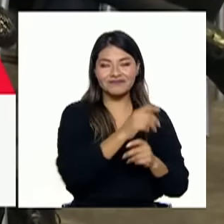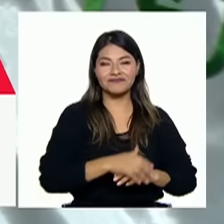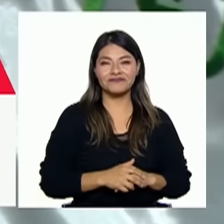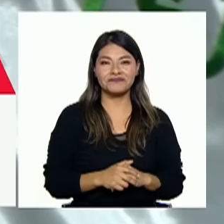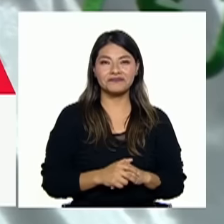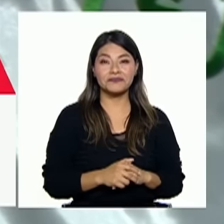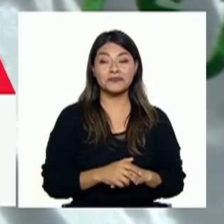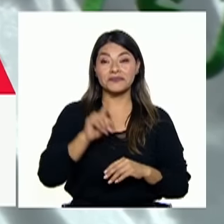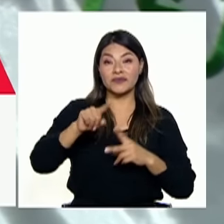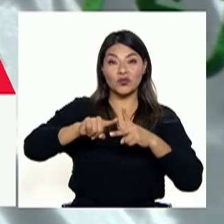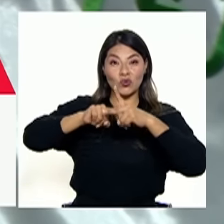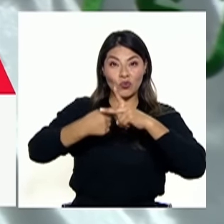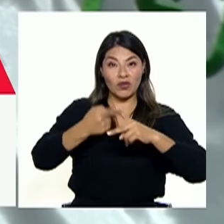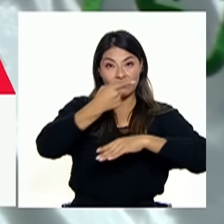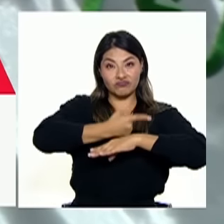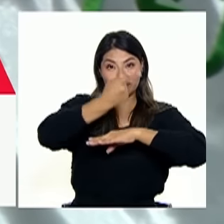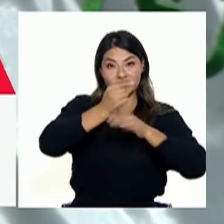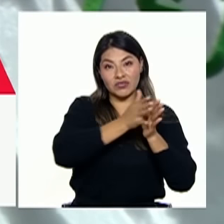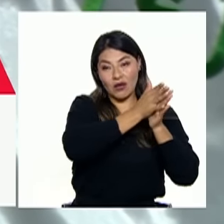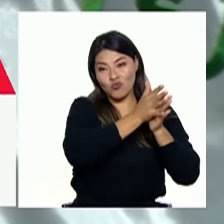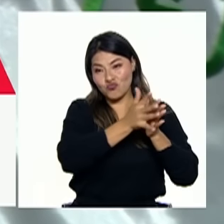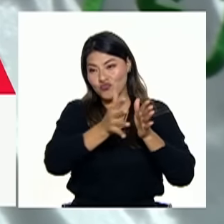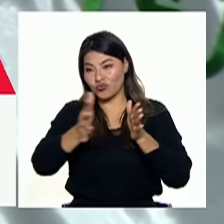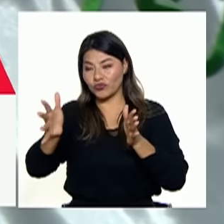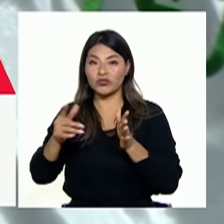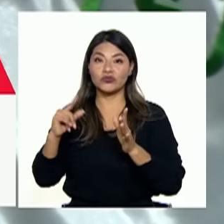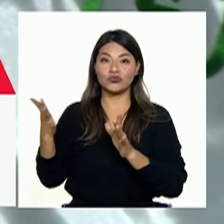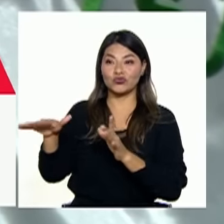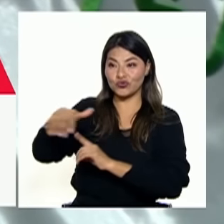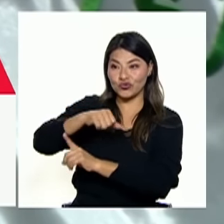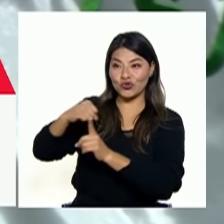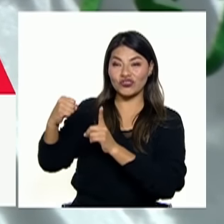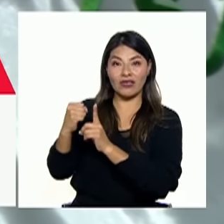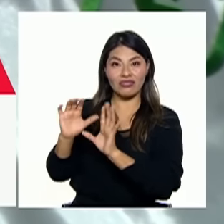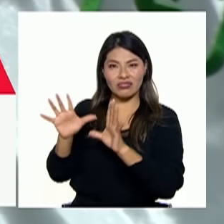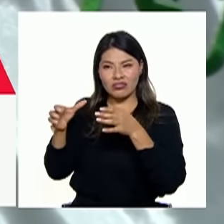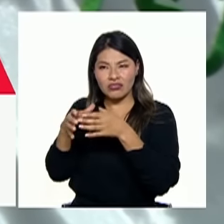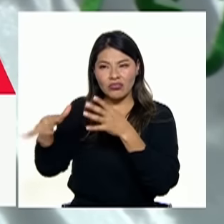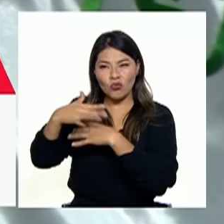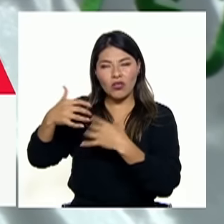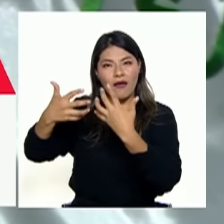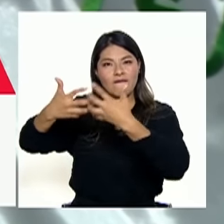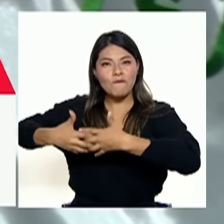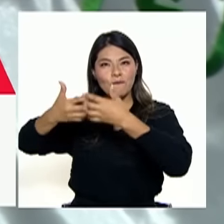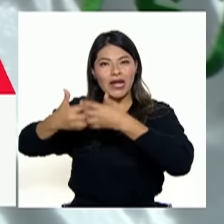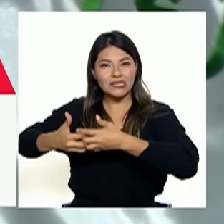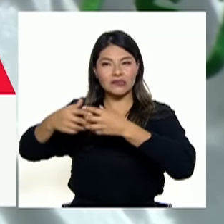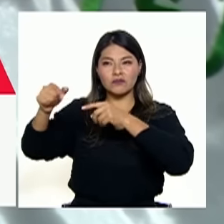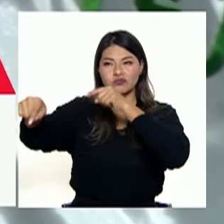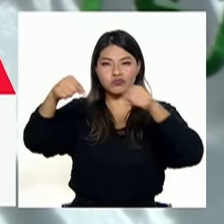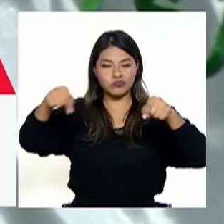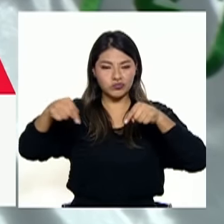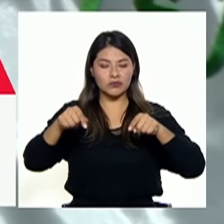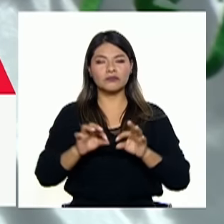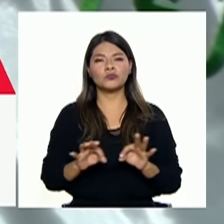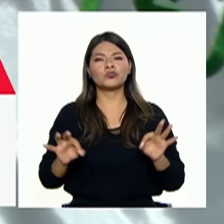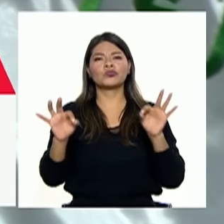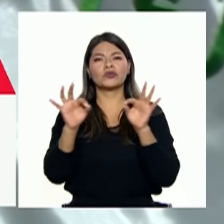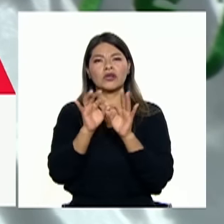Desde su creación hasta la fecha, la Sociedad Nacional de Industrias ha desempeñado un papel fundamental en la vida